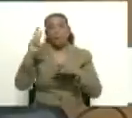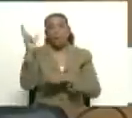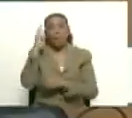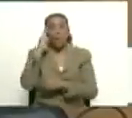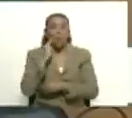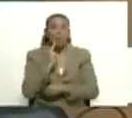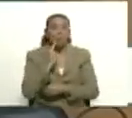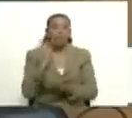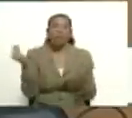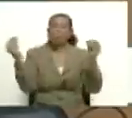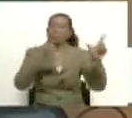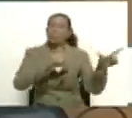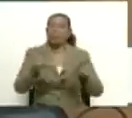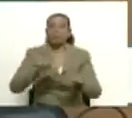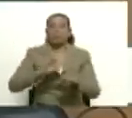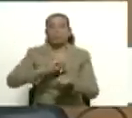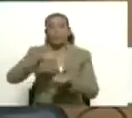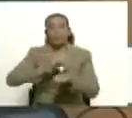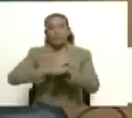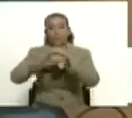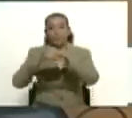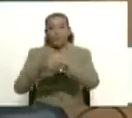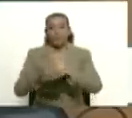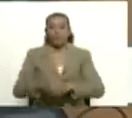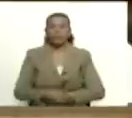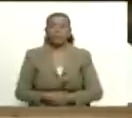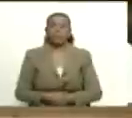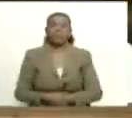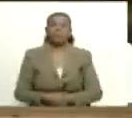Es todo, señor presidente.